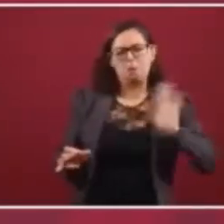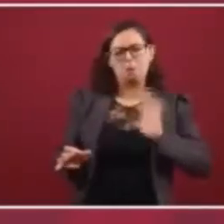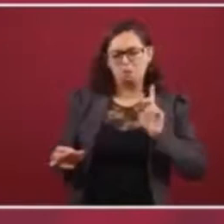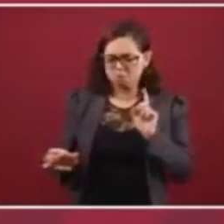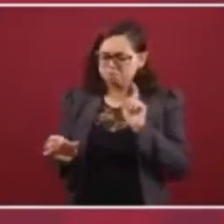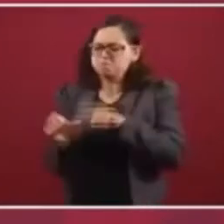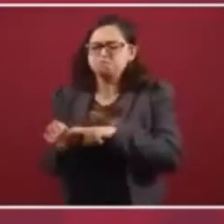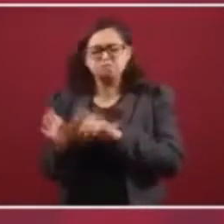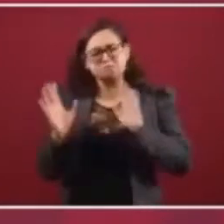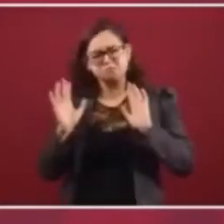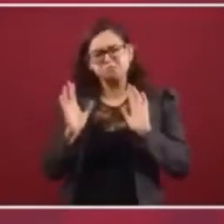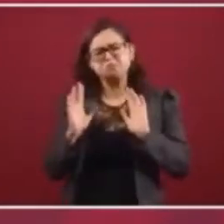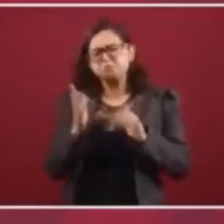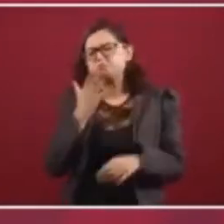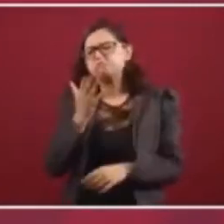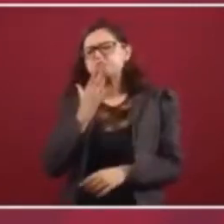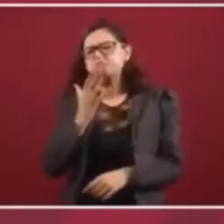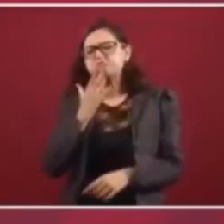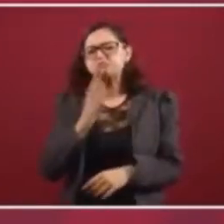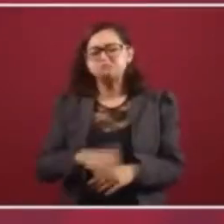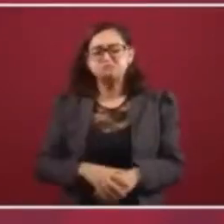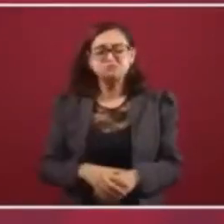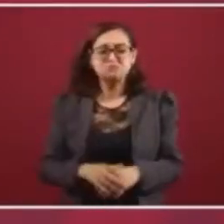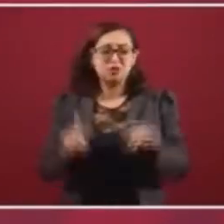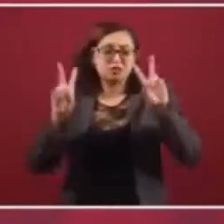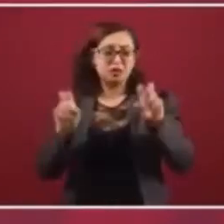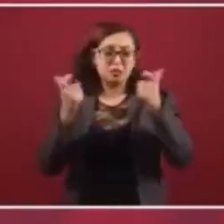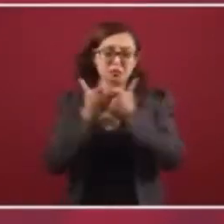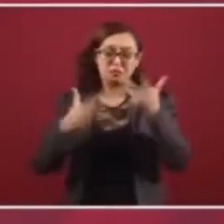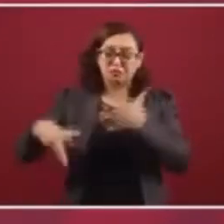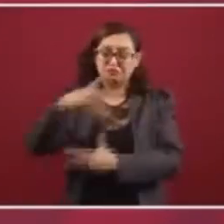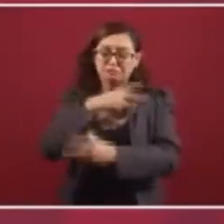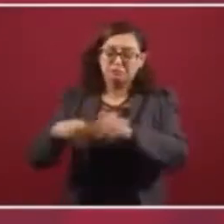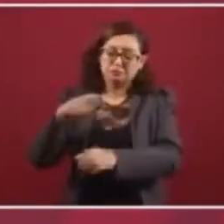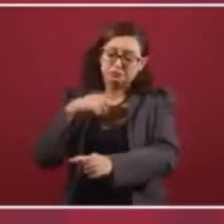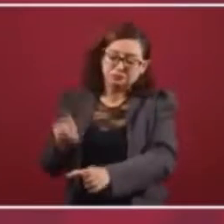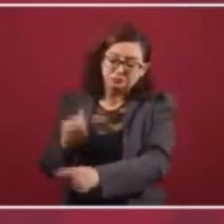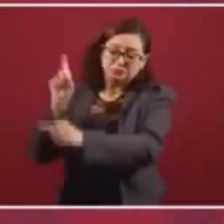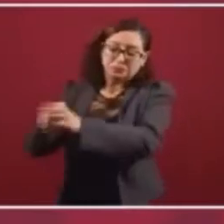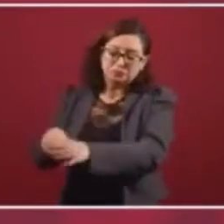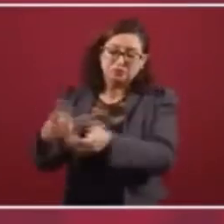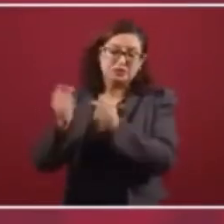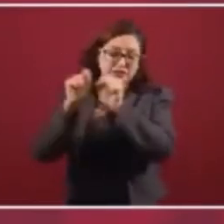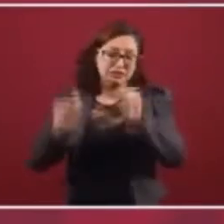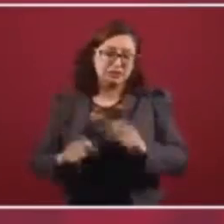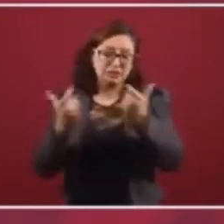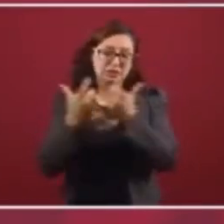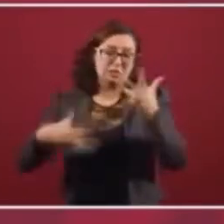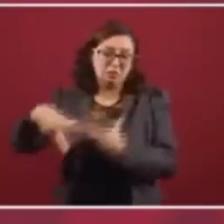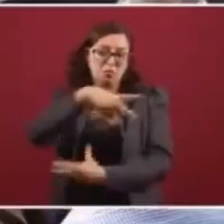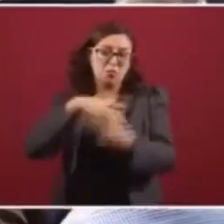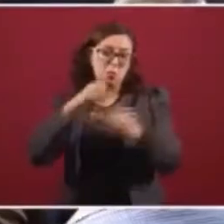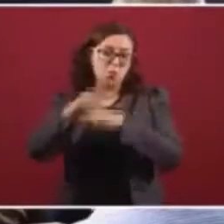Formamos parte en lo económico del sistema financiero